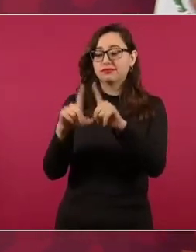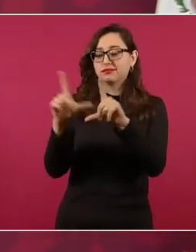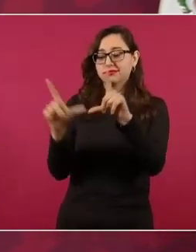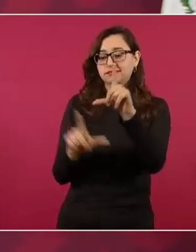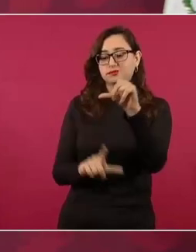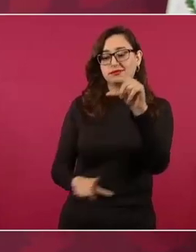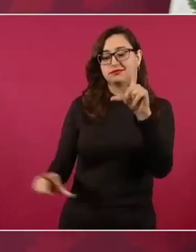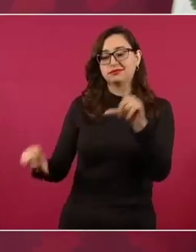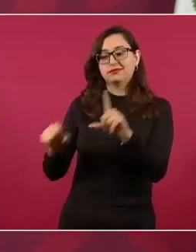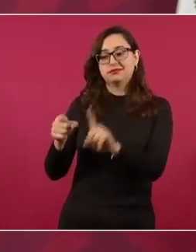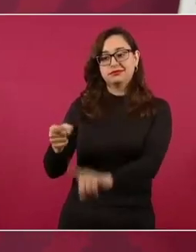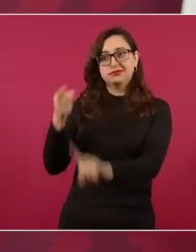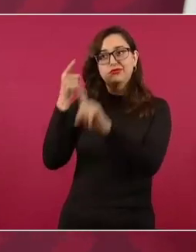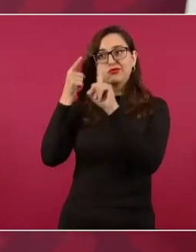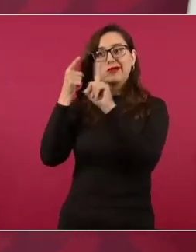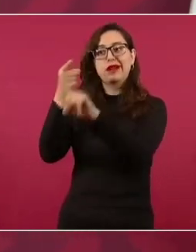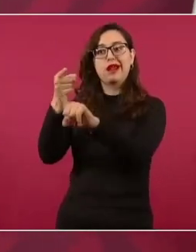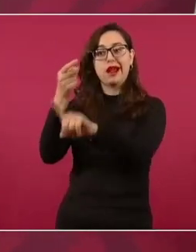que se defiende.